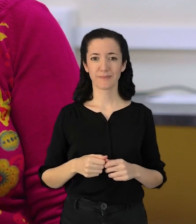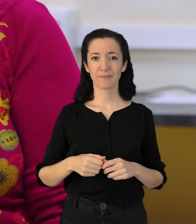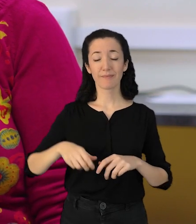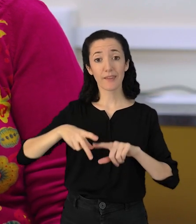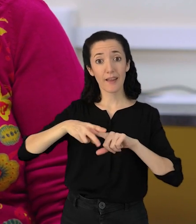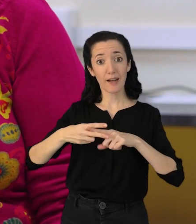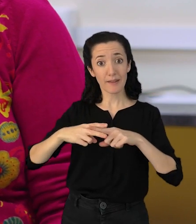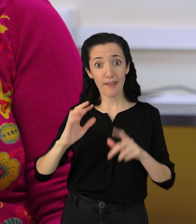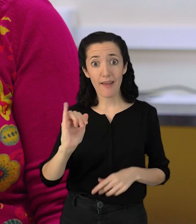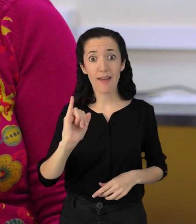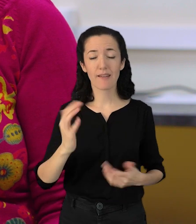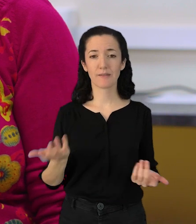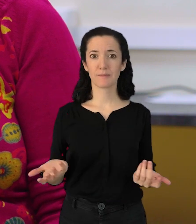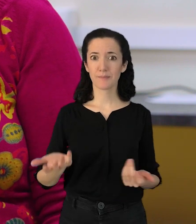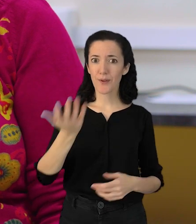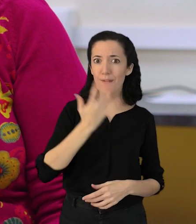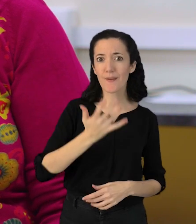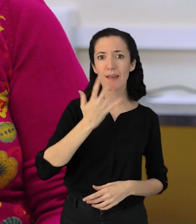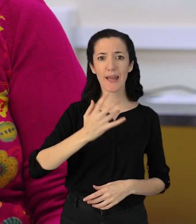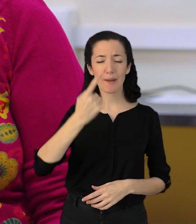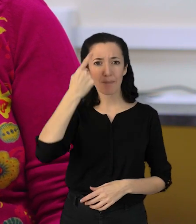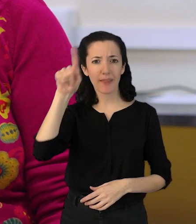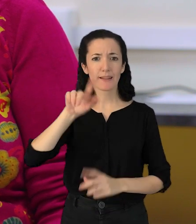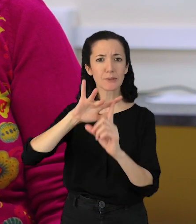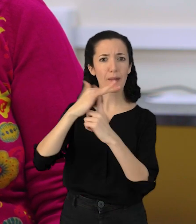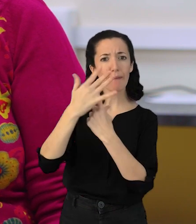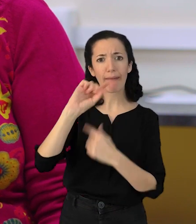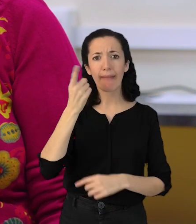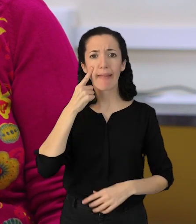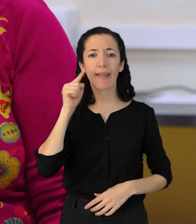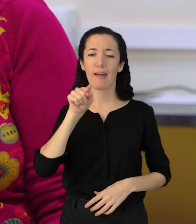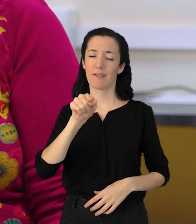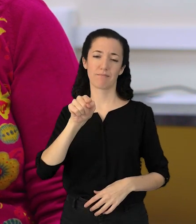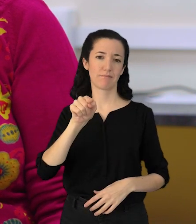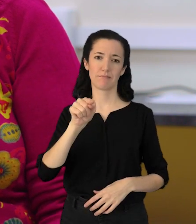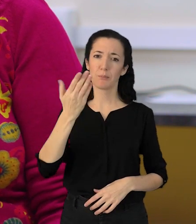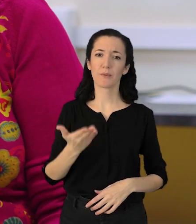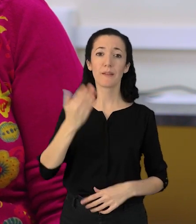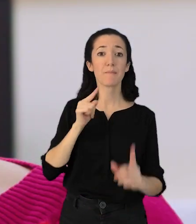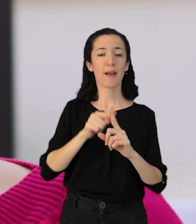el conocer y identificar situaciones para poder prevenir antes de llegar